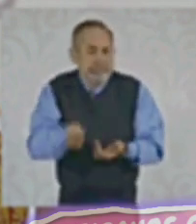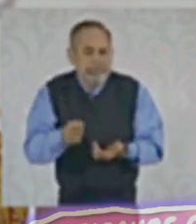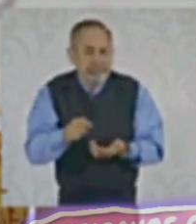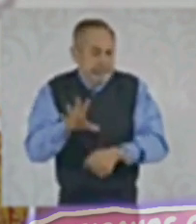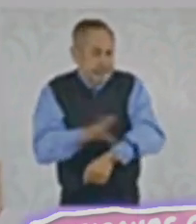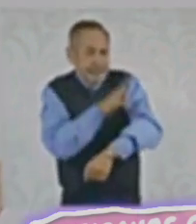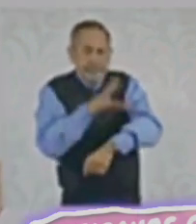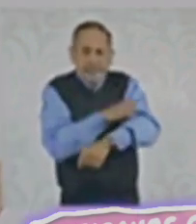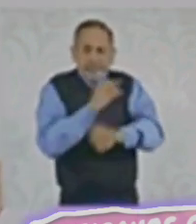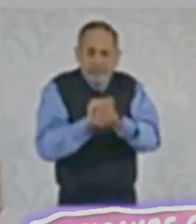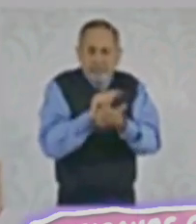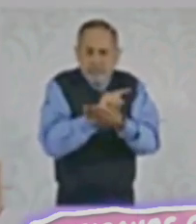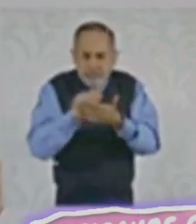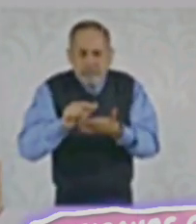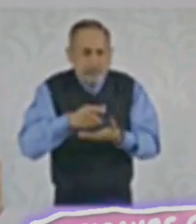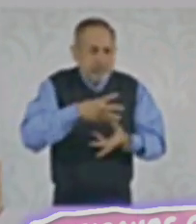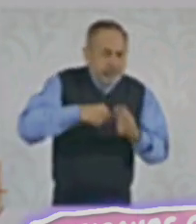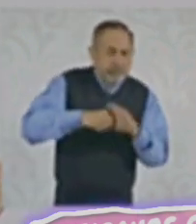de energía.